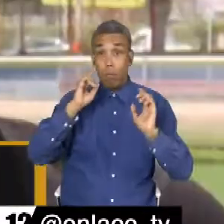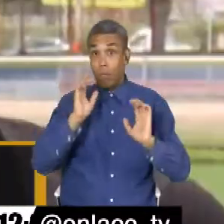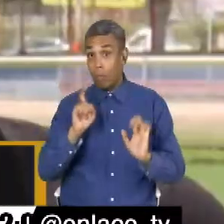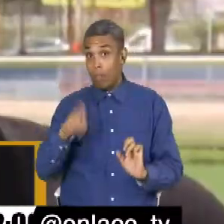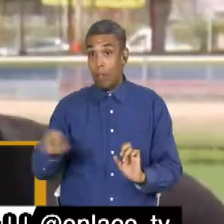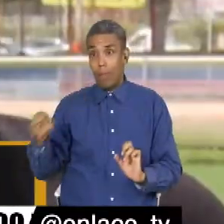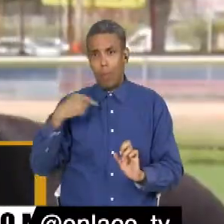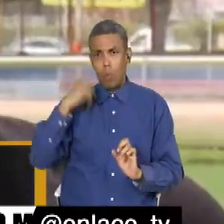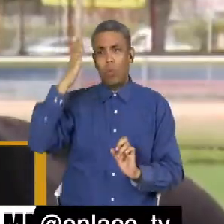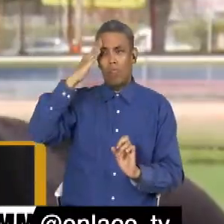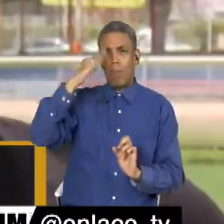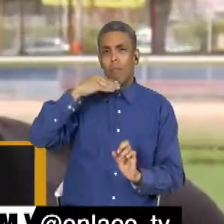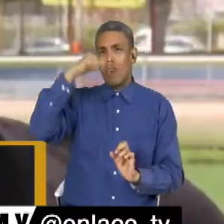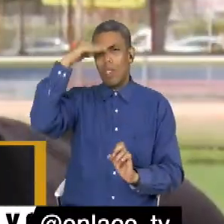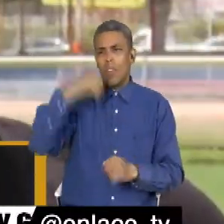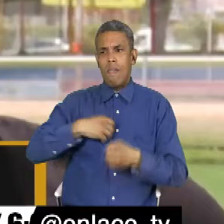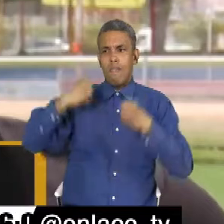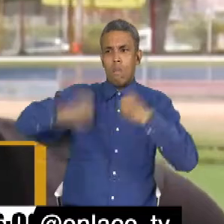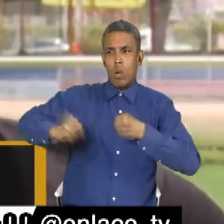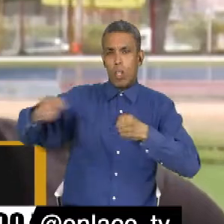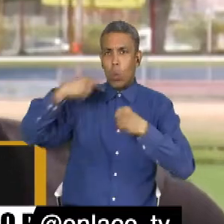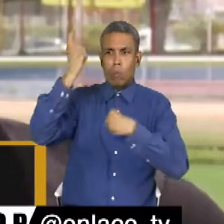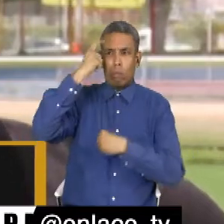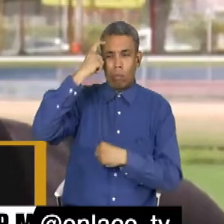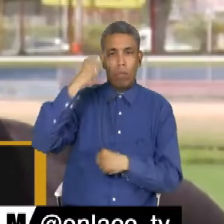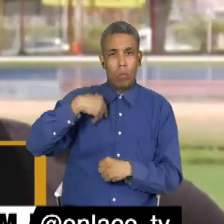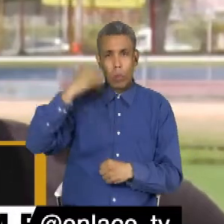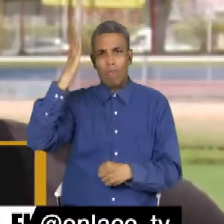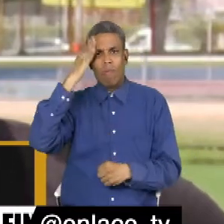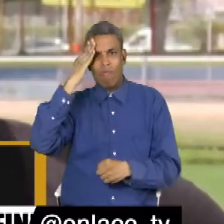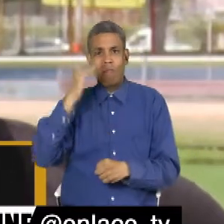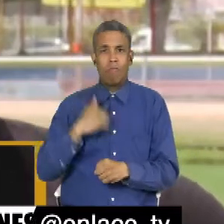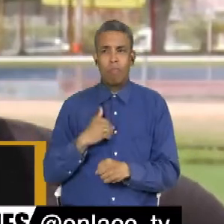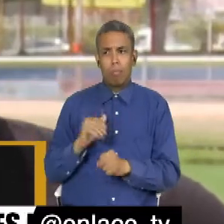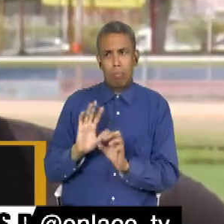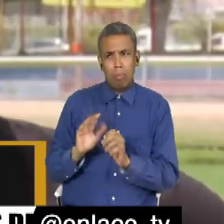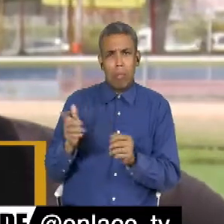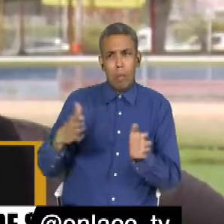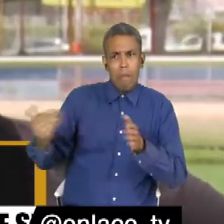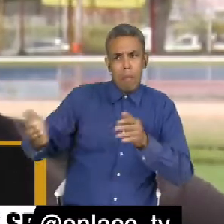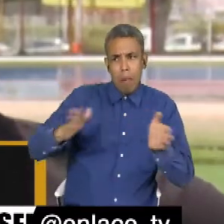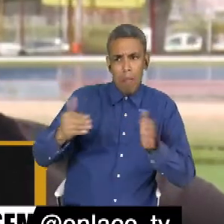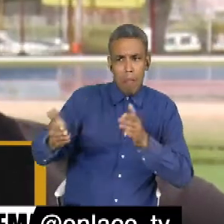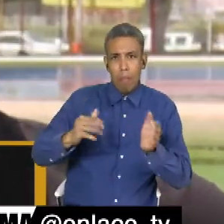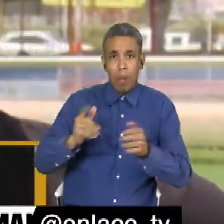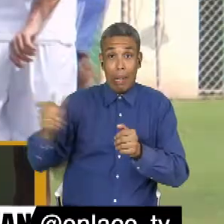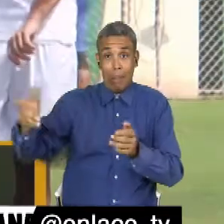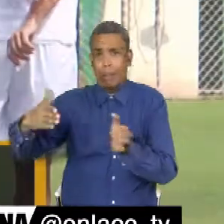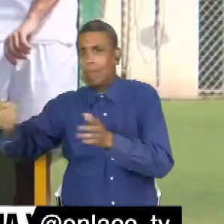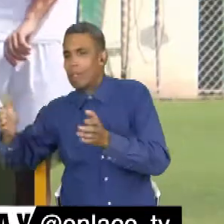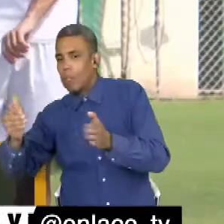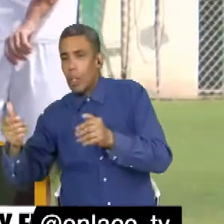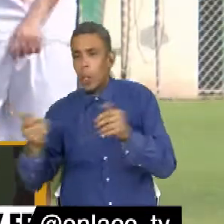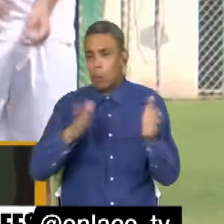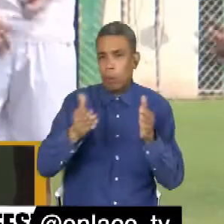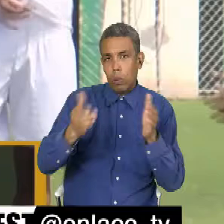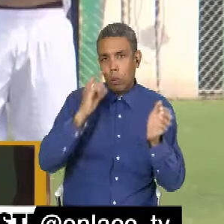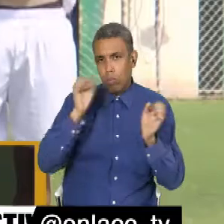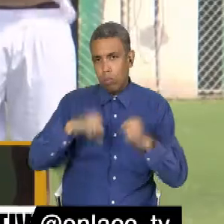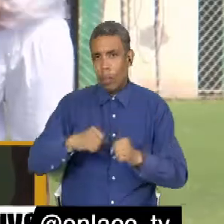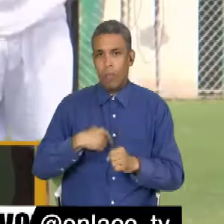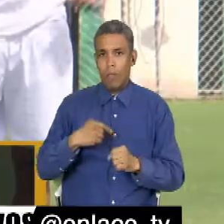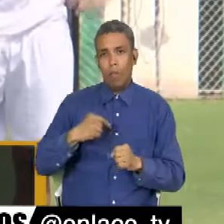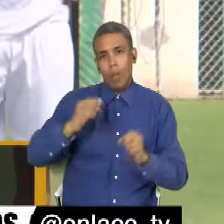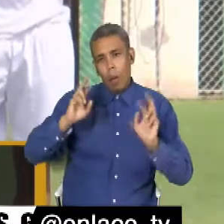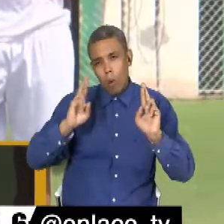son fuertes, de que son muy inteligentes y que bueno, aparte de todo dejan jugar, y entonces trataremos de mostrar buen fútbol y Dios quiera que podamos quedarnos con la